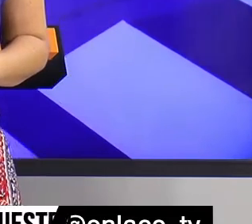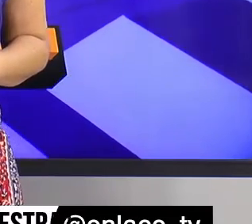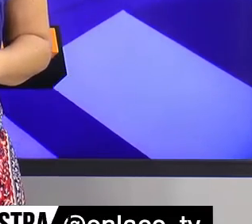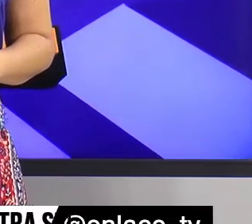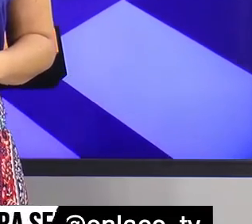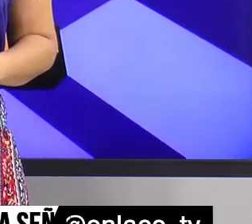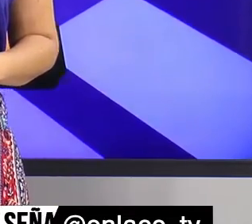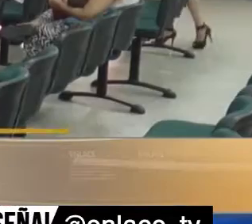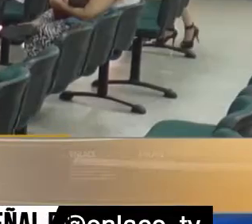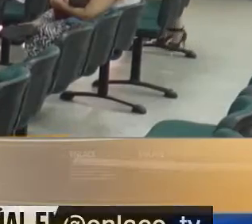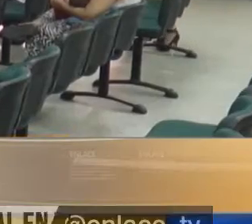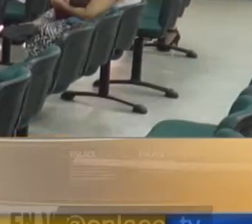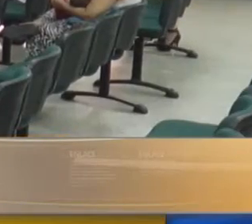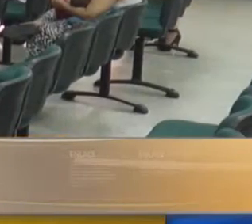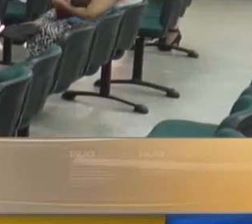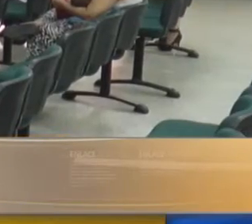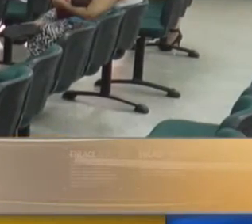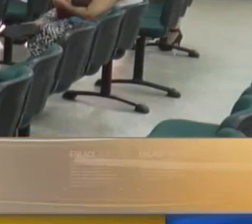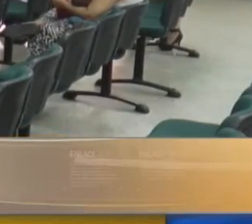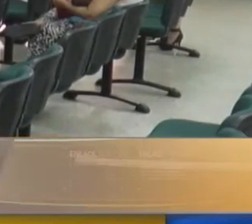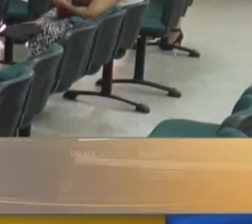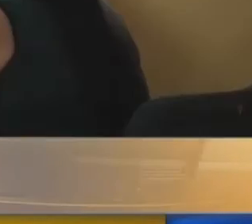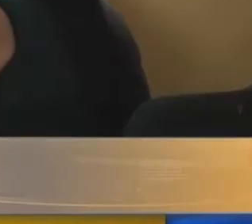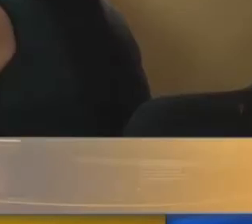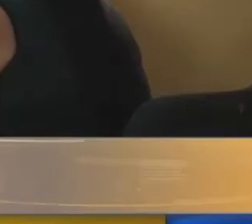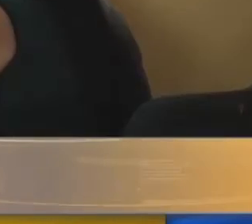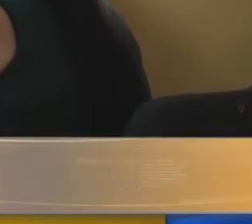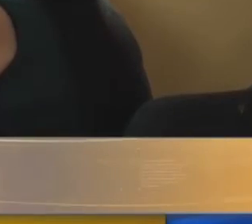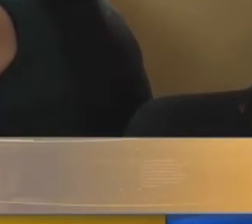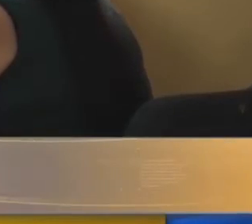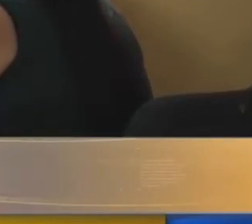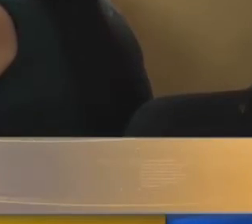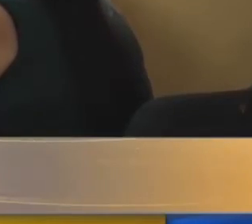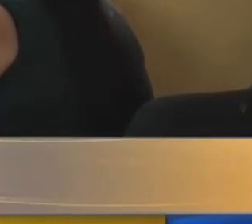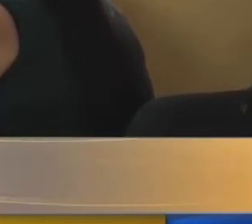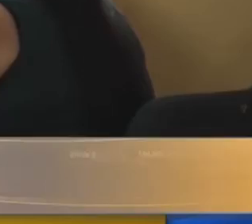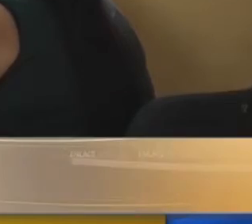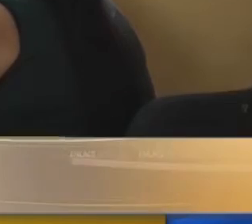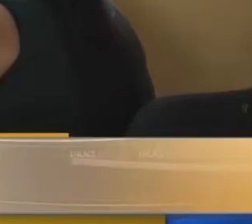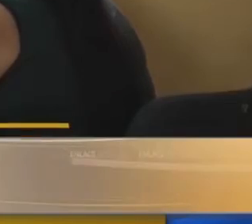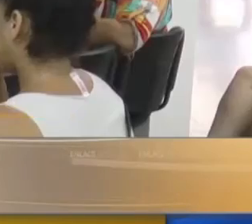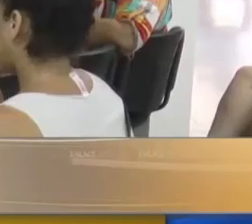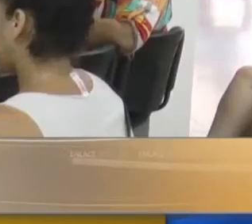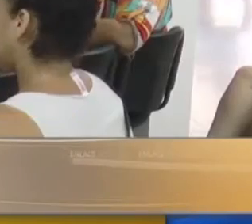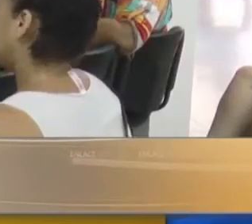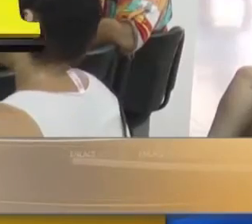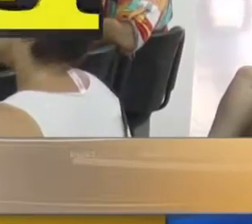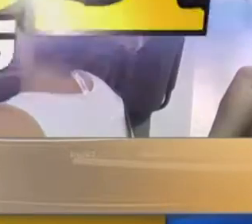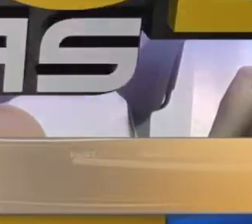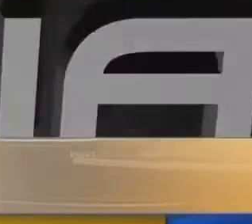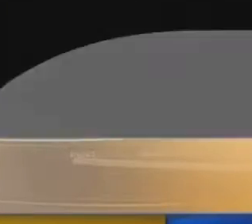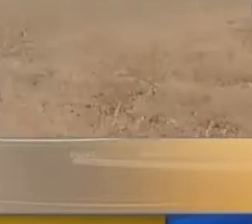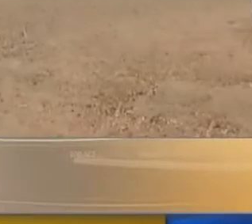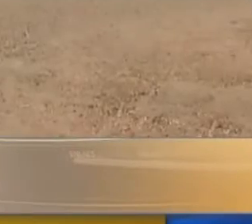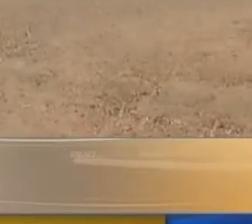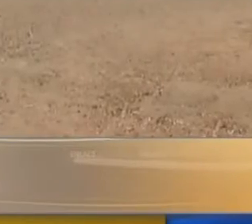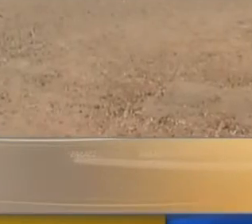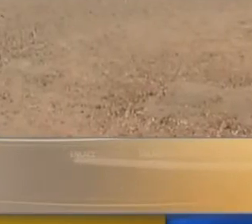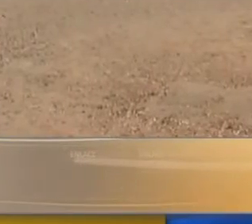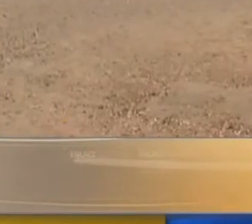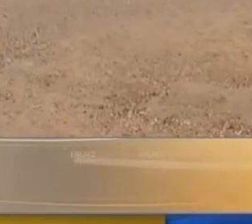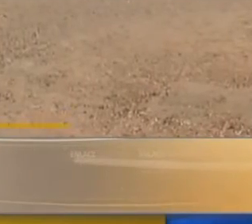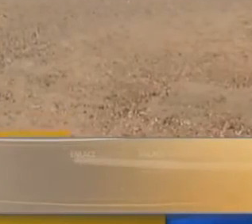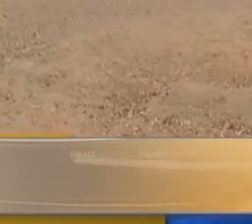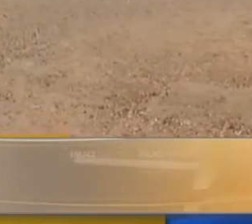Bienvenidos. Dian de Barranca Bermeja implementa plan de cobro para contribuyentes morosos que adeudan impuestos de IVA y retención en la fuente. Empresas